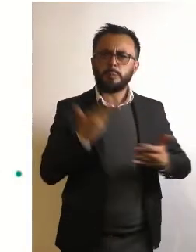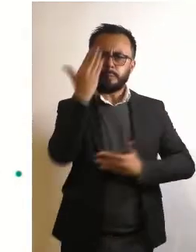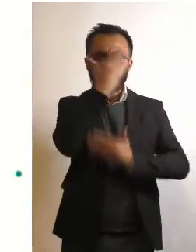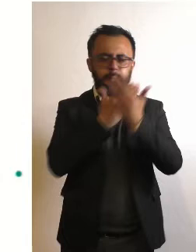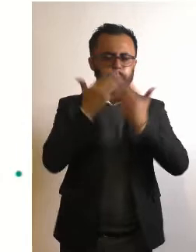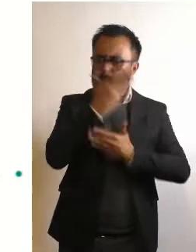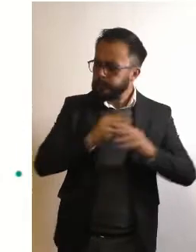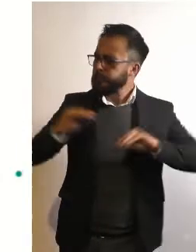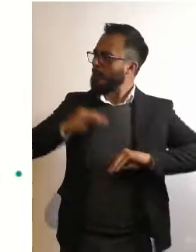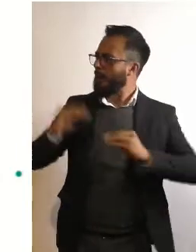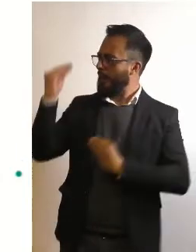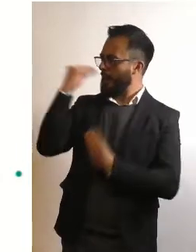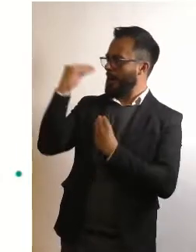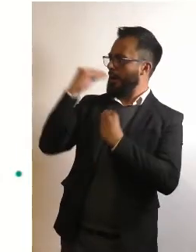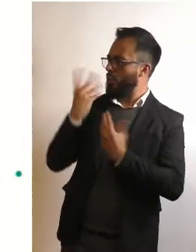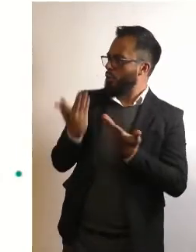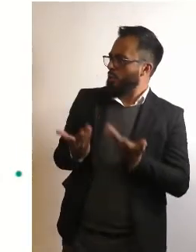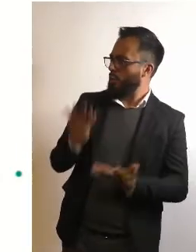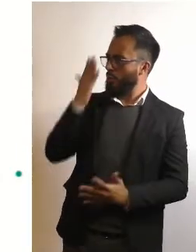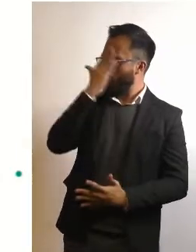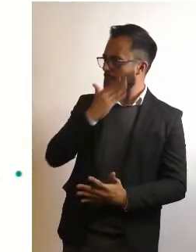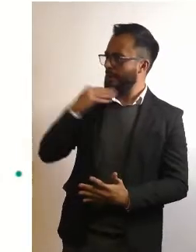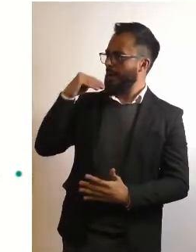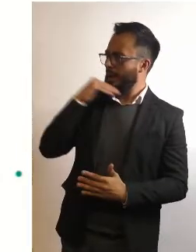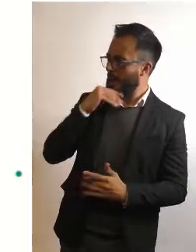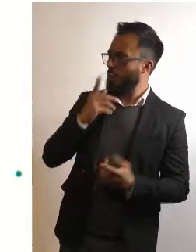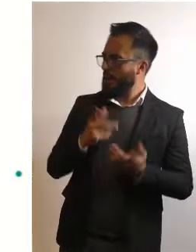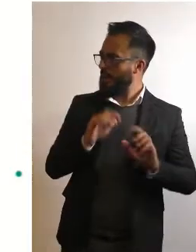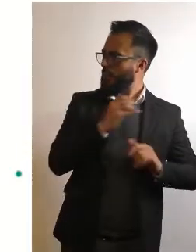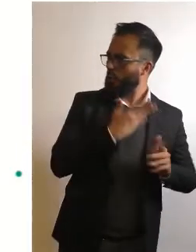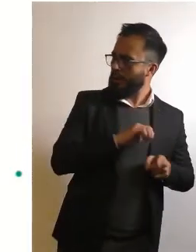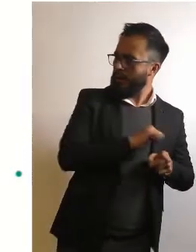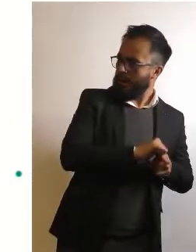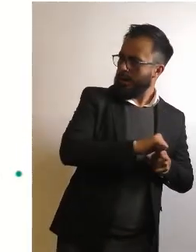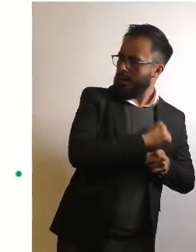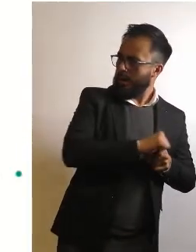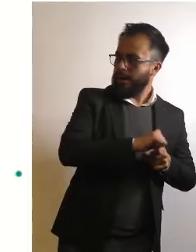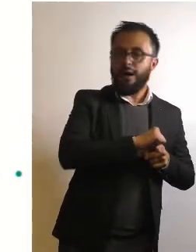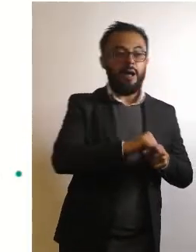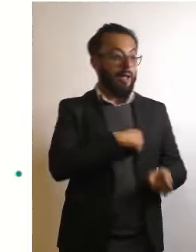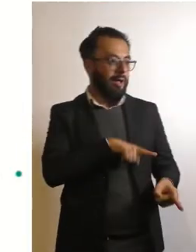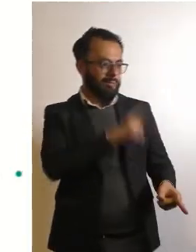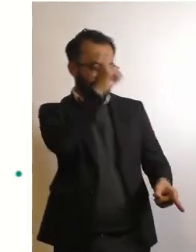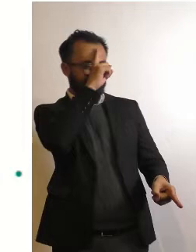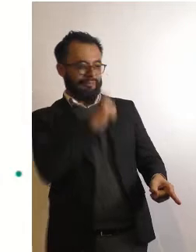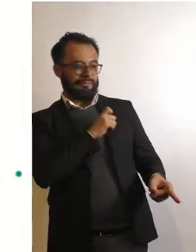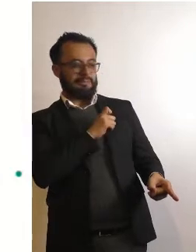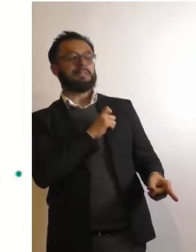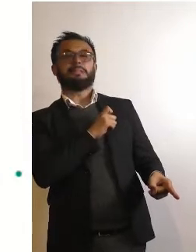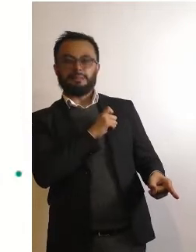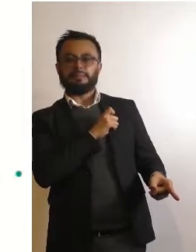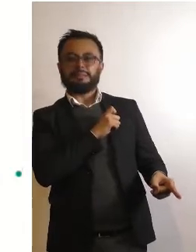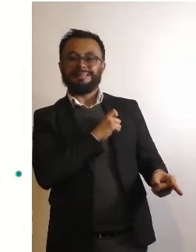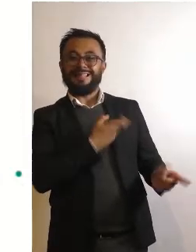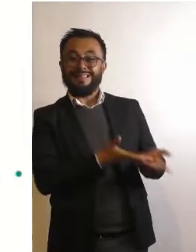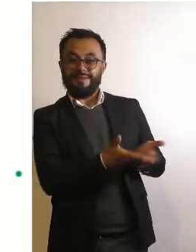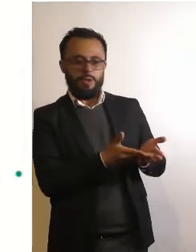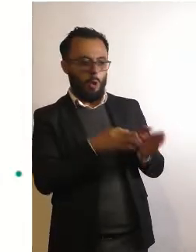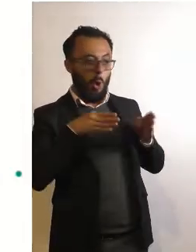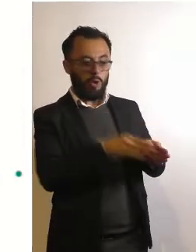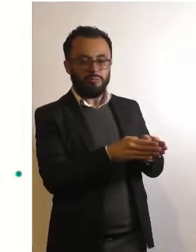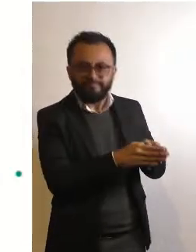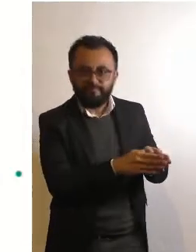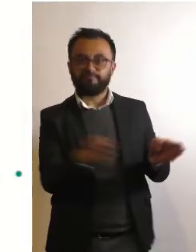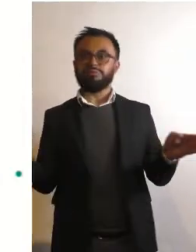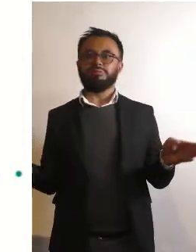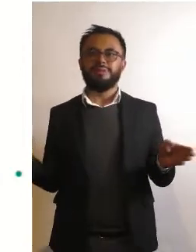llevó a pensar en que debemos ampliar estos servicios, y es por esto que tenemos aprobado ya y en